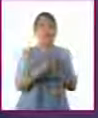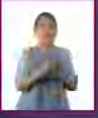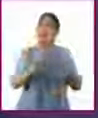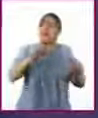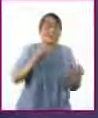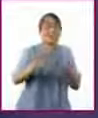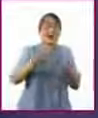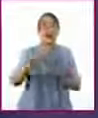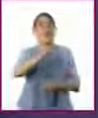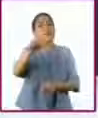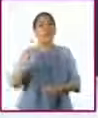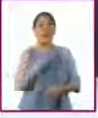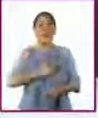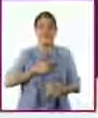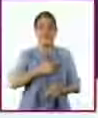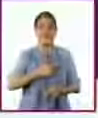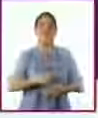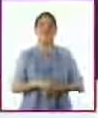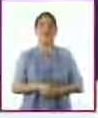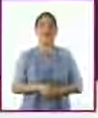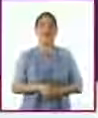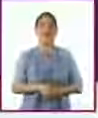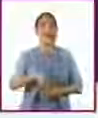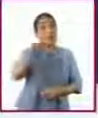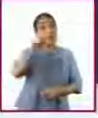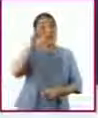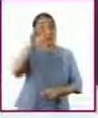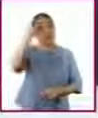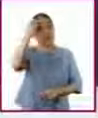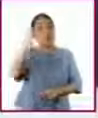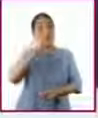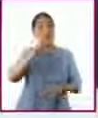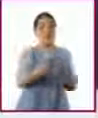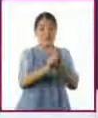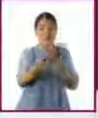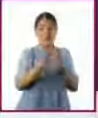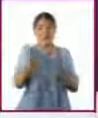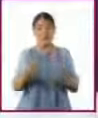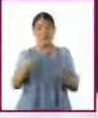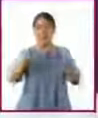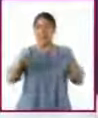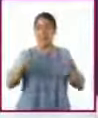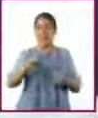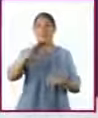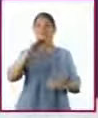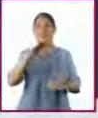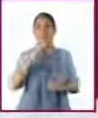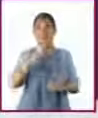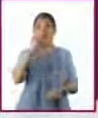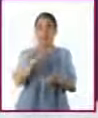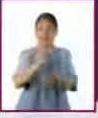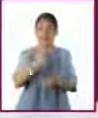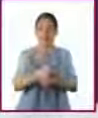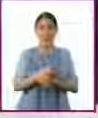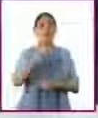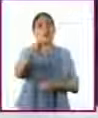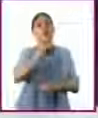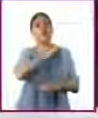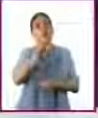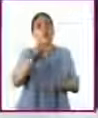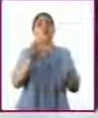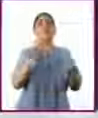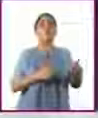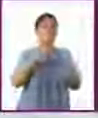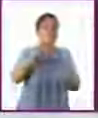que ustedes deseen. No olviden que en su libro de texto, Lengua Materna 2, pueden